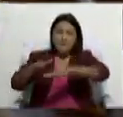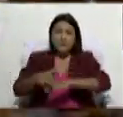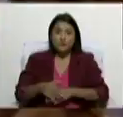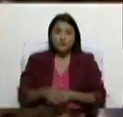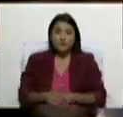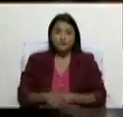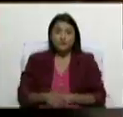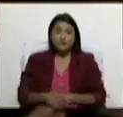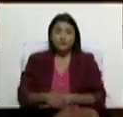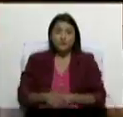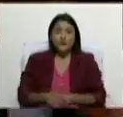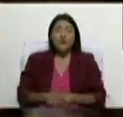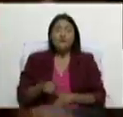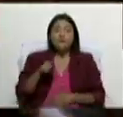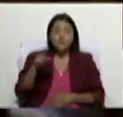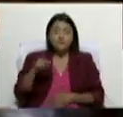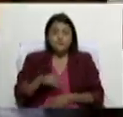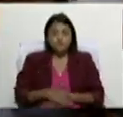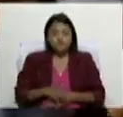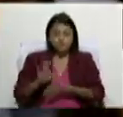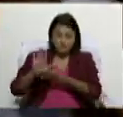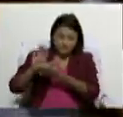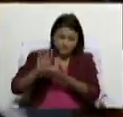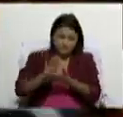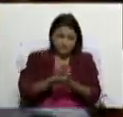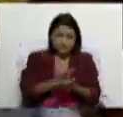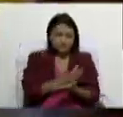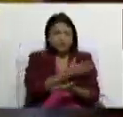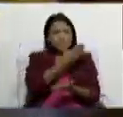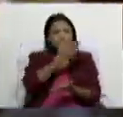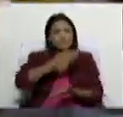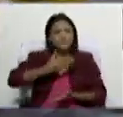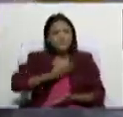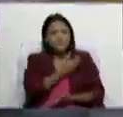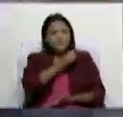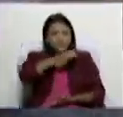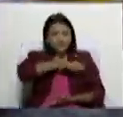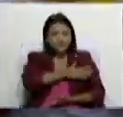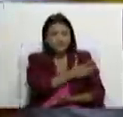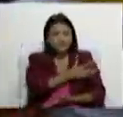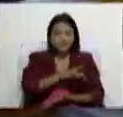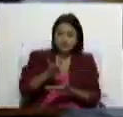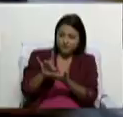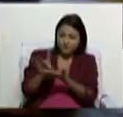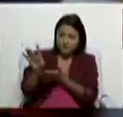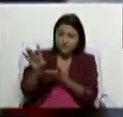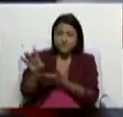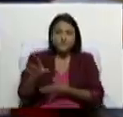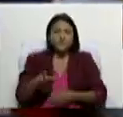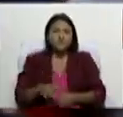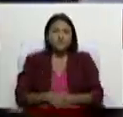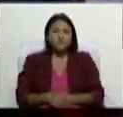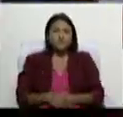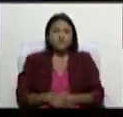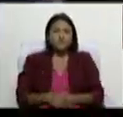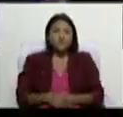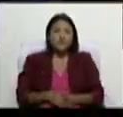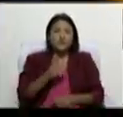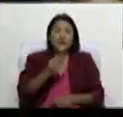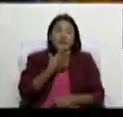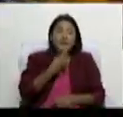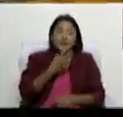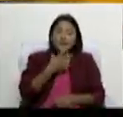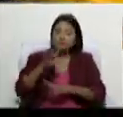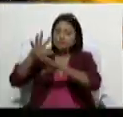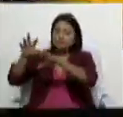entero. Están jugando a tierra arrasada. Están jugando a que los palestinos deben salir y definitivamente ellos apoderarse de